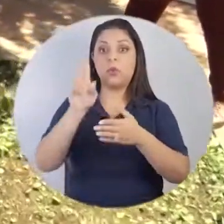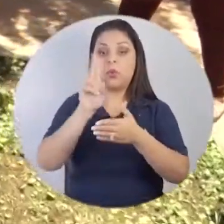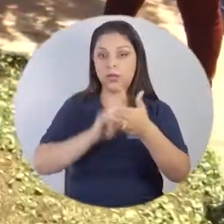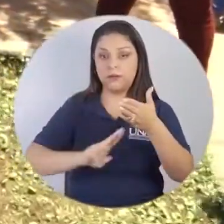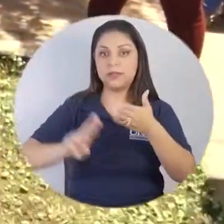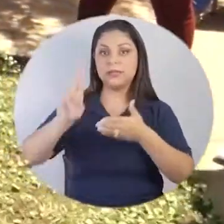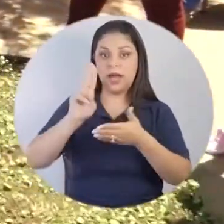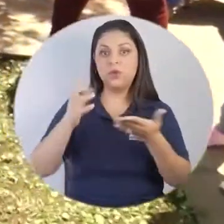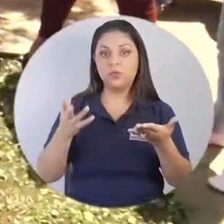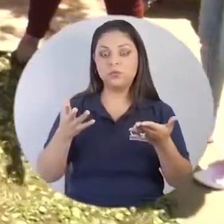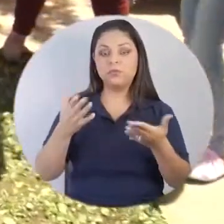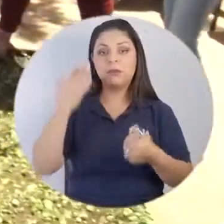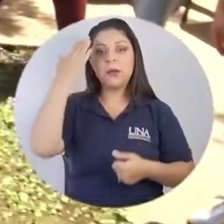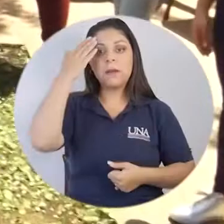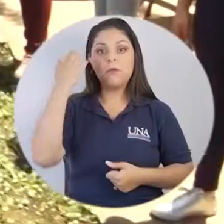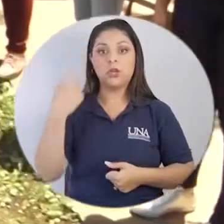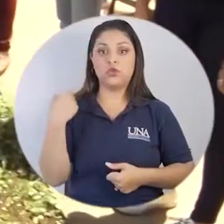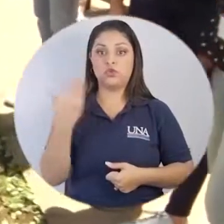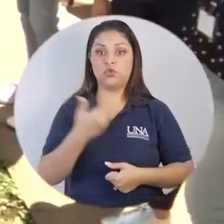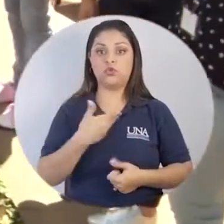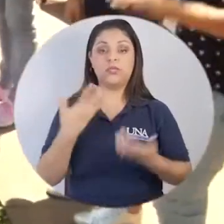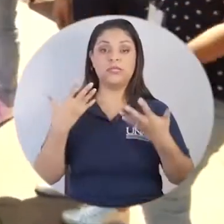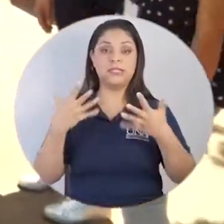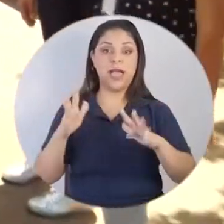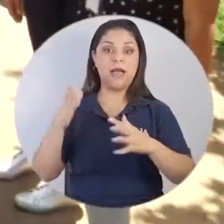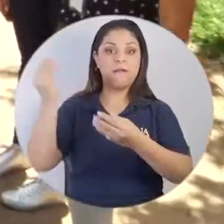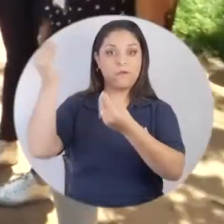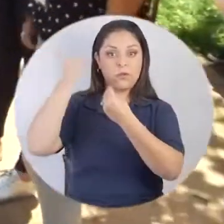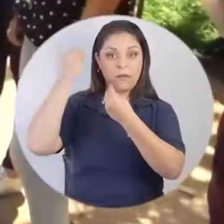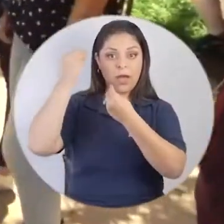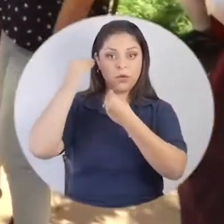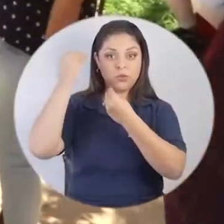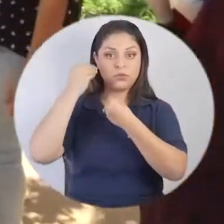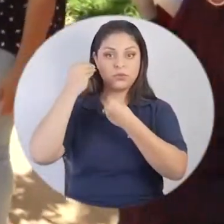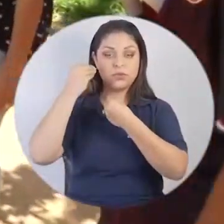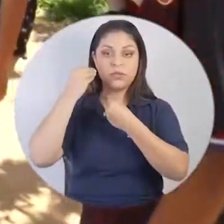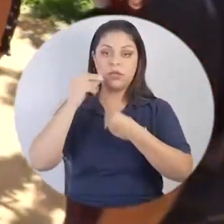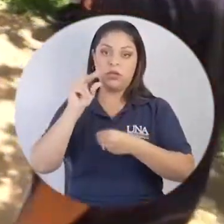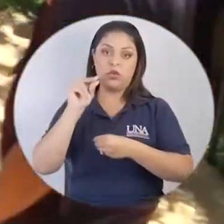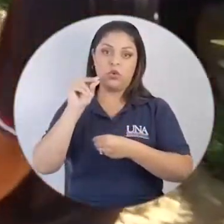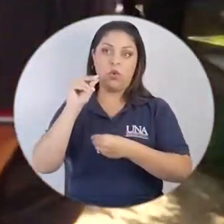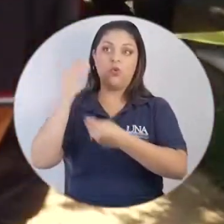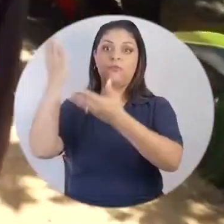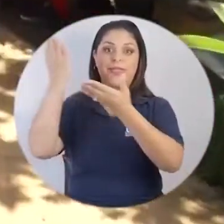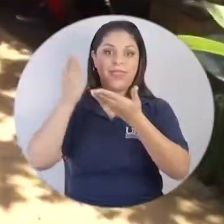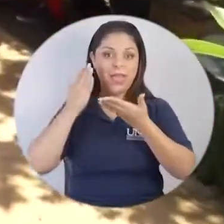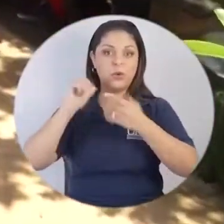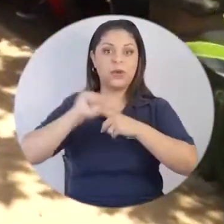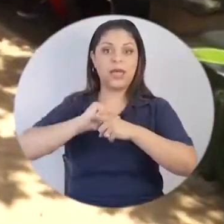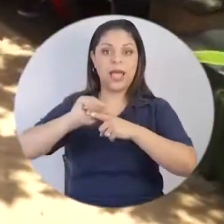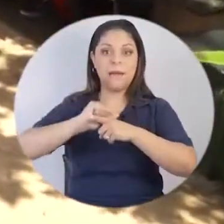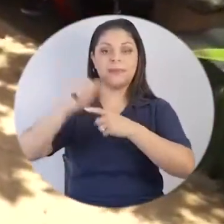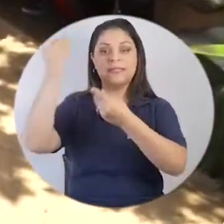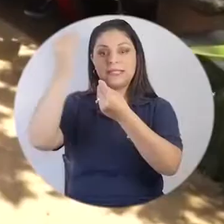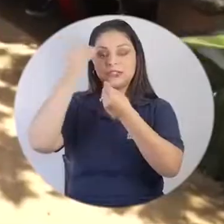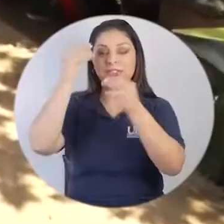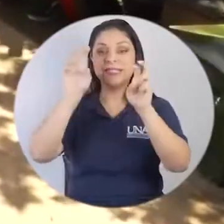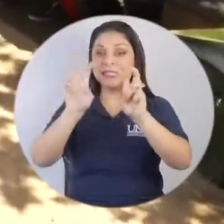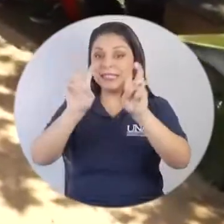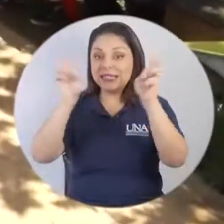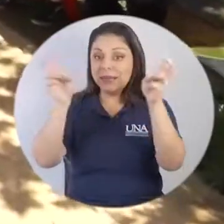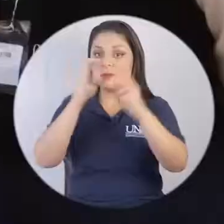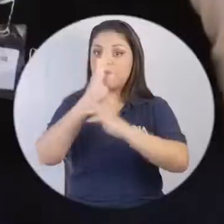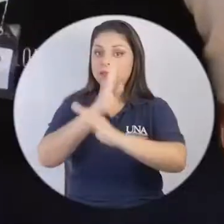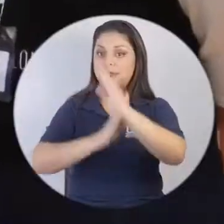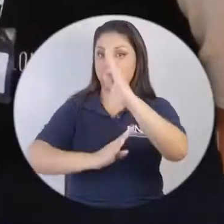¿verdad?, porque los que ya fuimos formados, ¿verdad?, y no recibimos esa capacitación, ¿verdad?, claro, o esa temática de